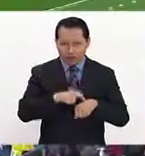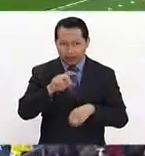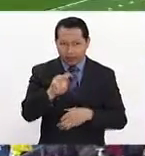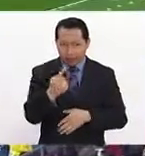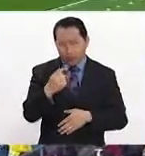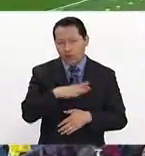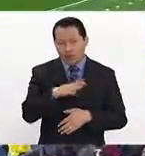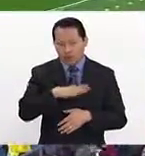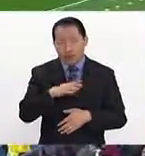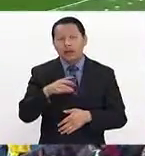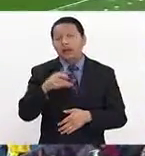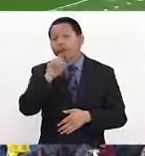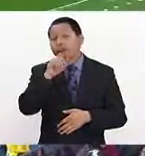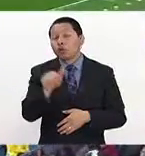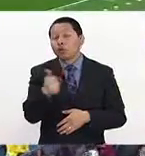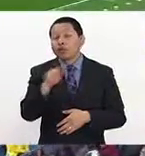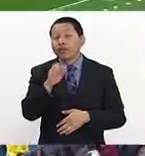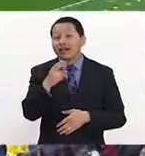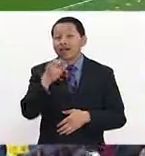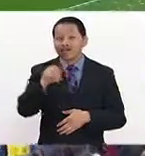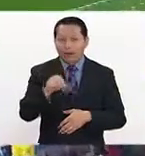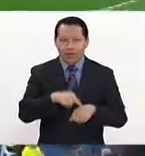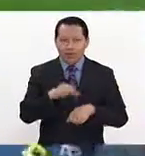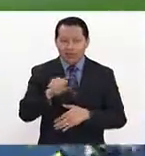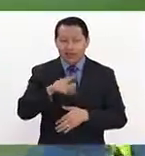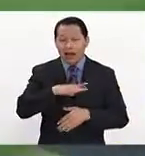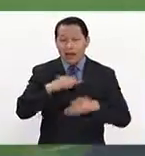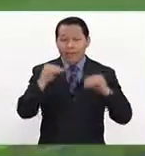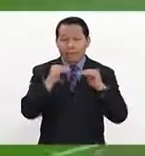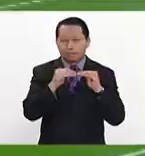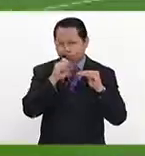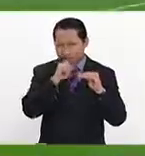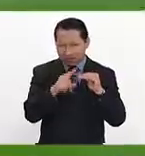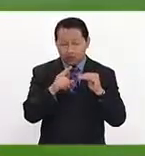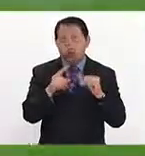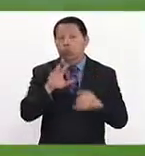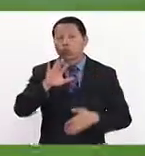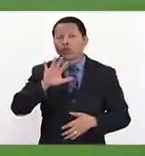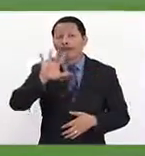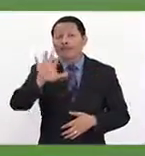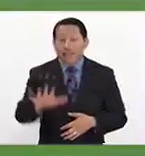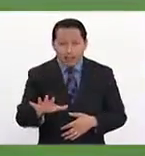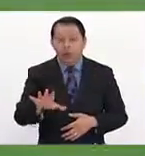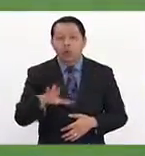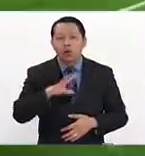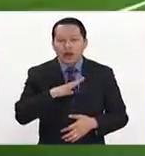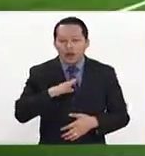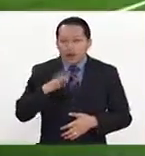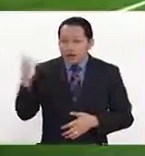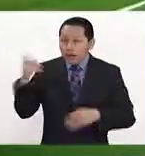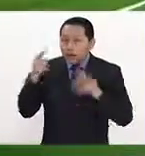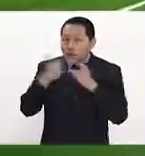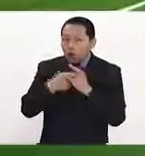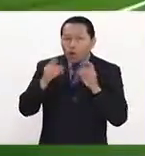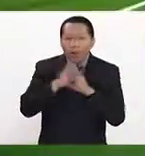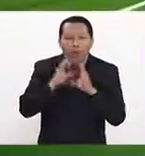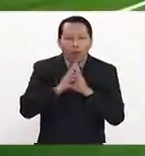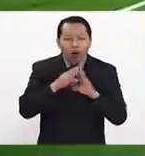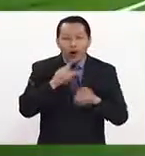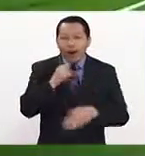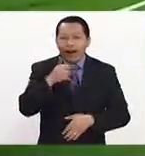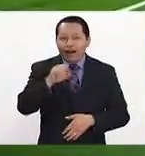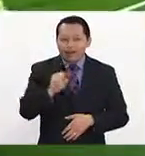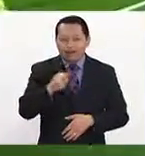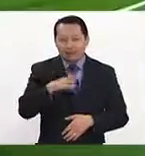el 1-0. Karim Benzema al 47 con el empate, y al 55 iba a venir el gol por parte del